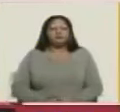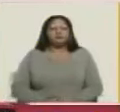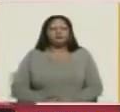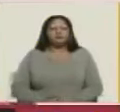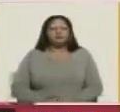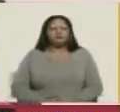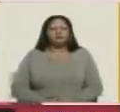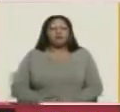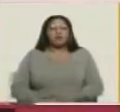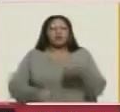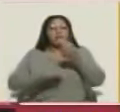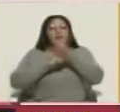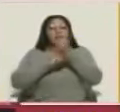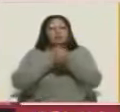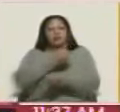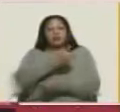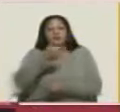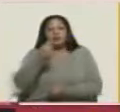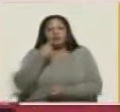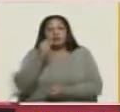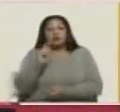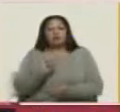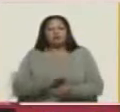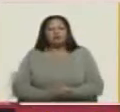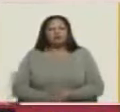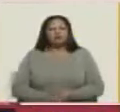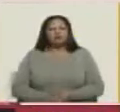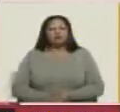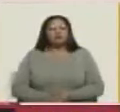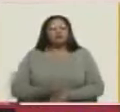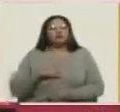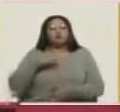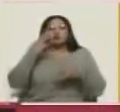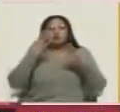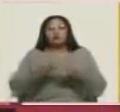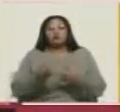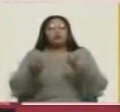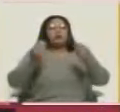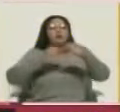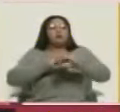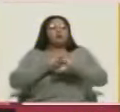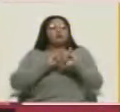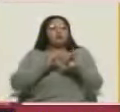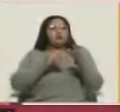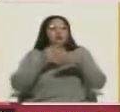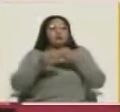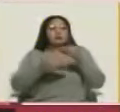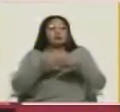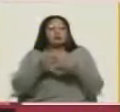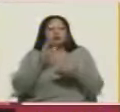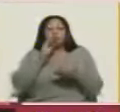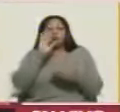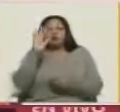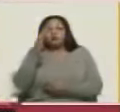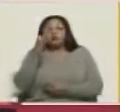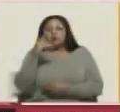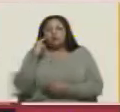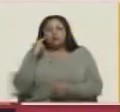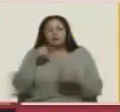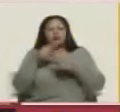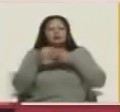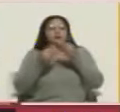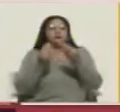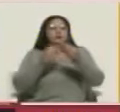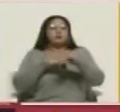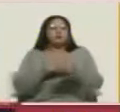Las bases dirán, harán, esto será, estoy seguro, por consenso. No tengo ninguna duda que esto va a ser por